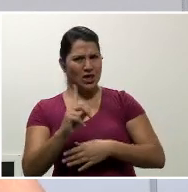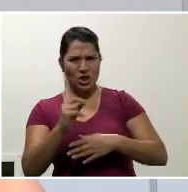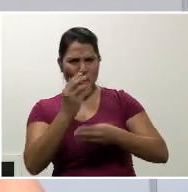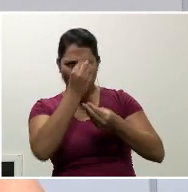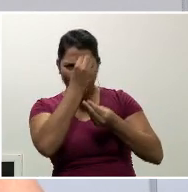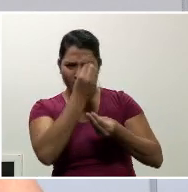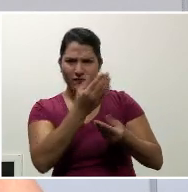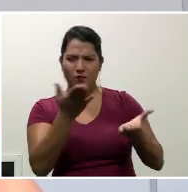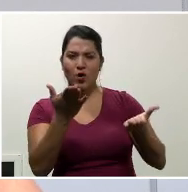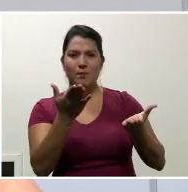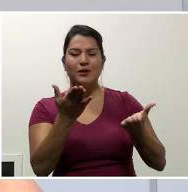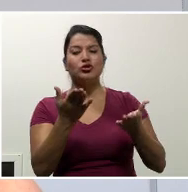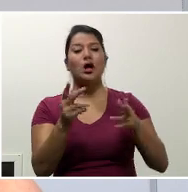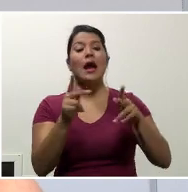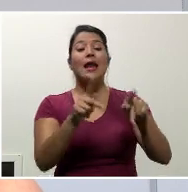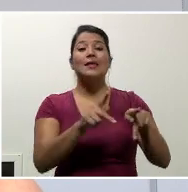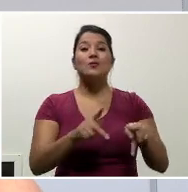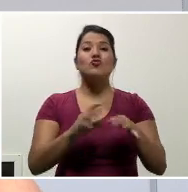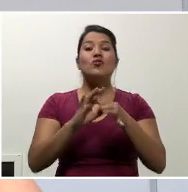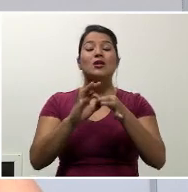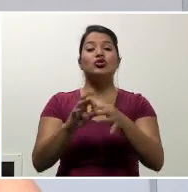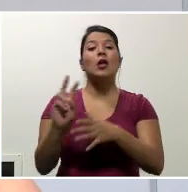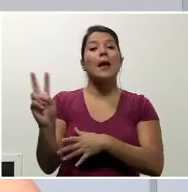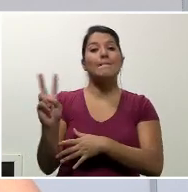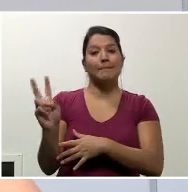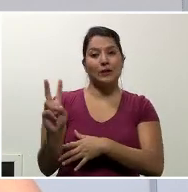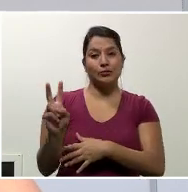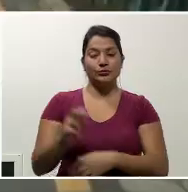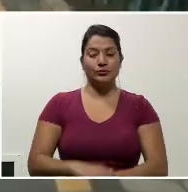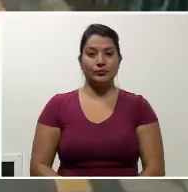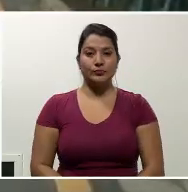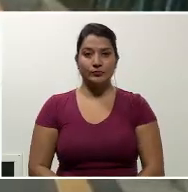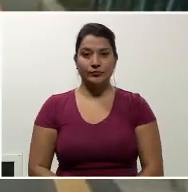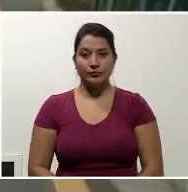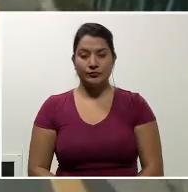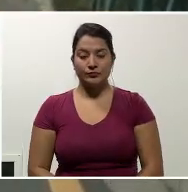la población sobre el coronavirus.